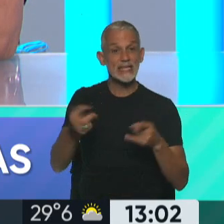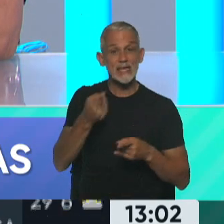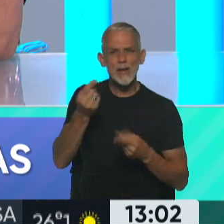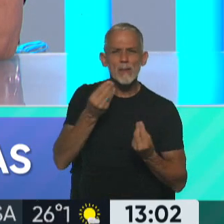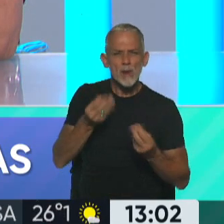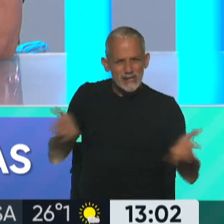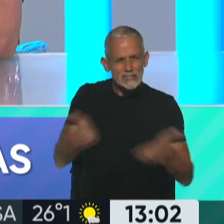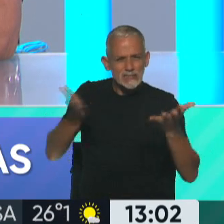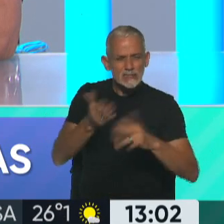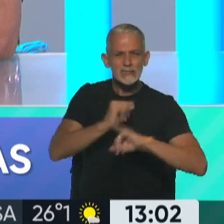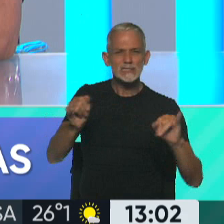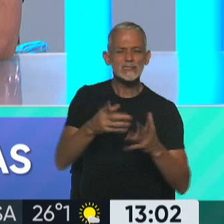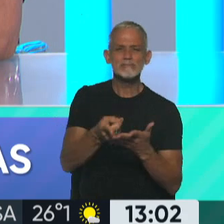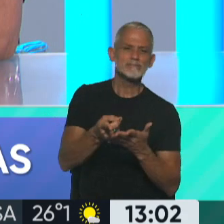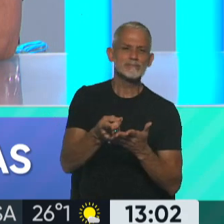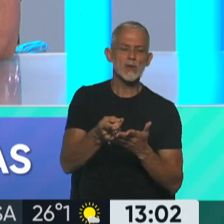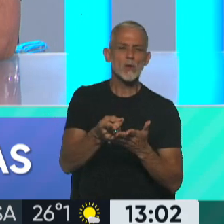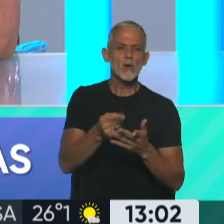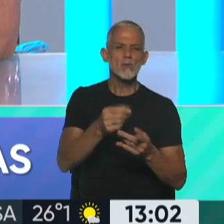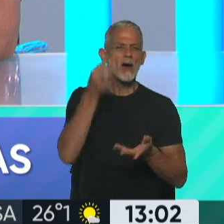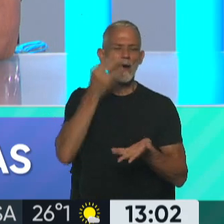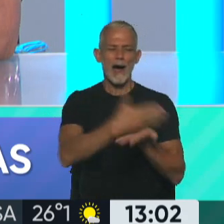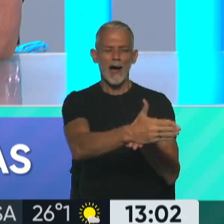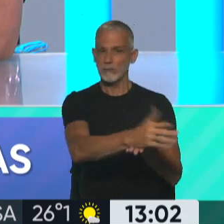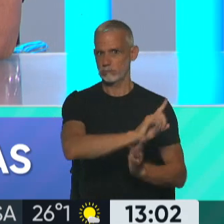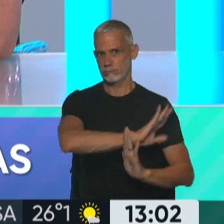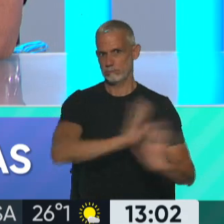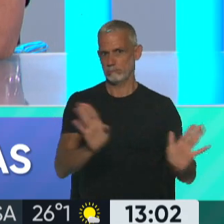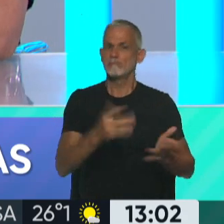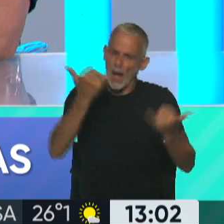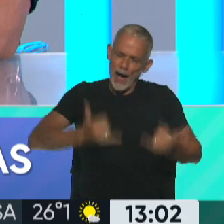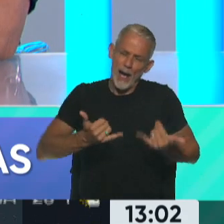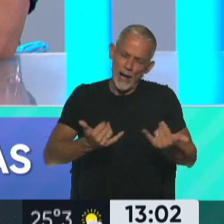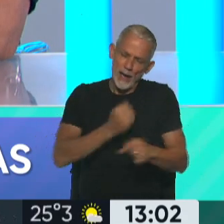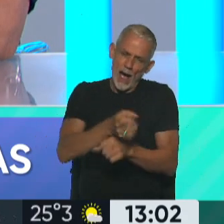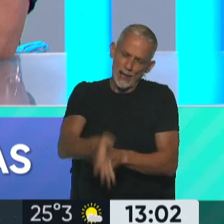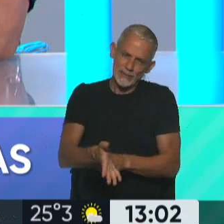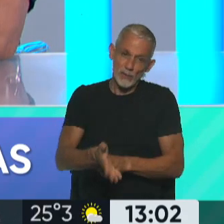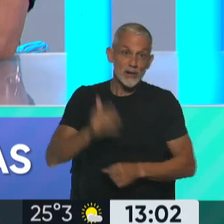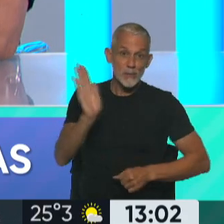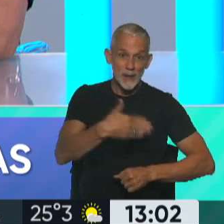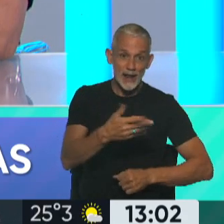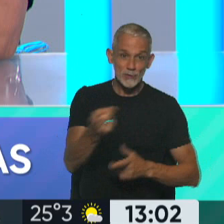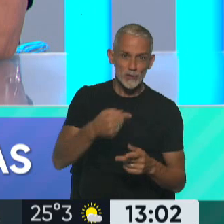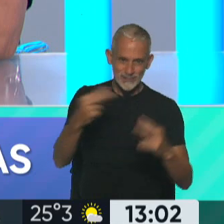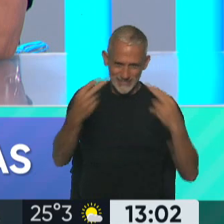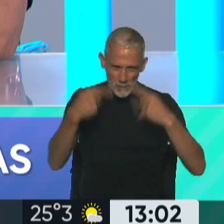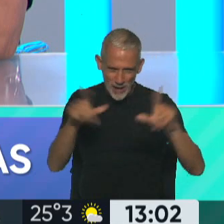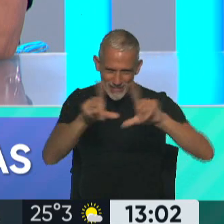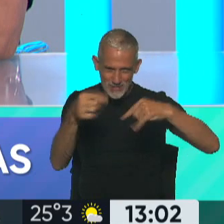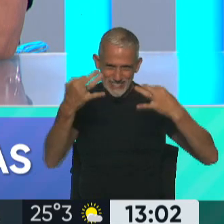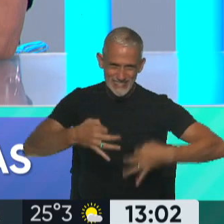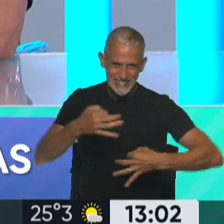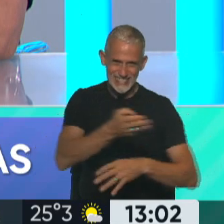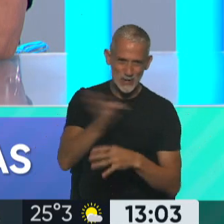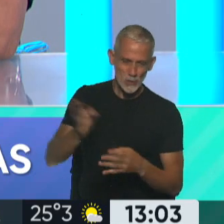de promover la erradicación del racismo que sigue existiendo. Así que para todos ellos que están mirando la